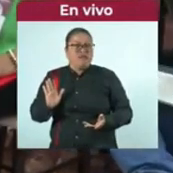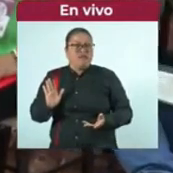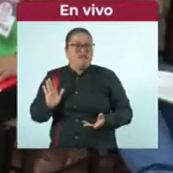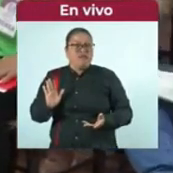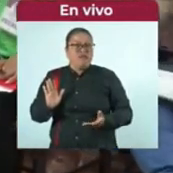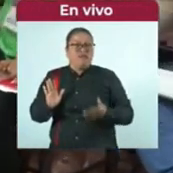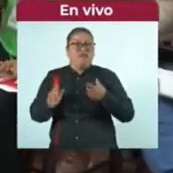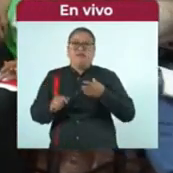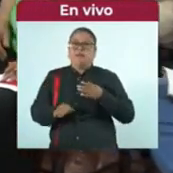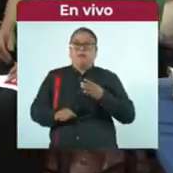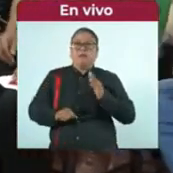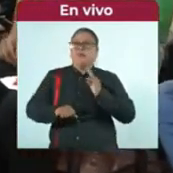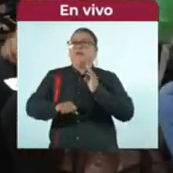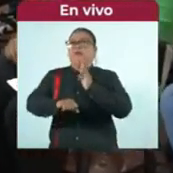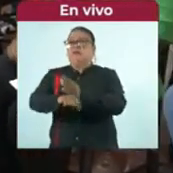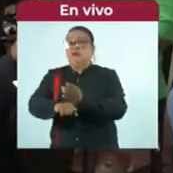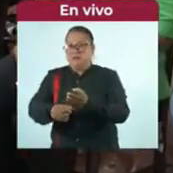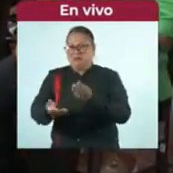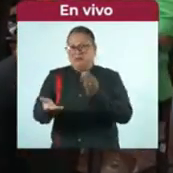penalizar,